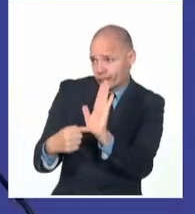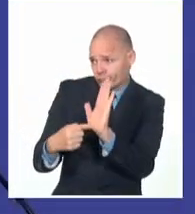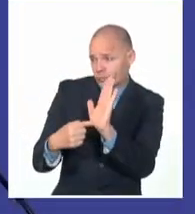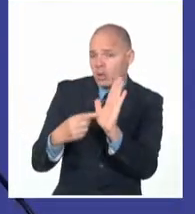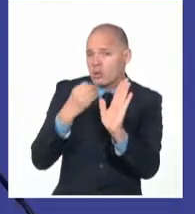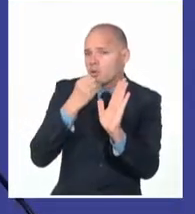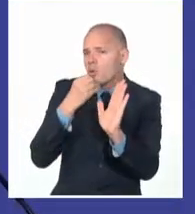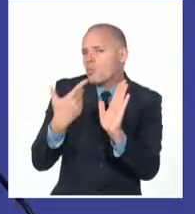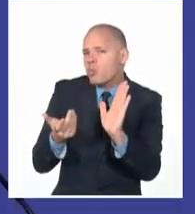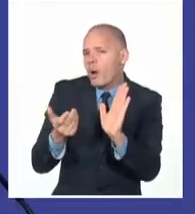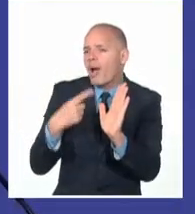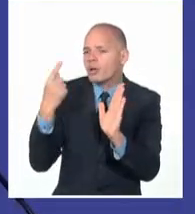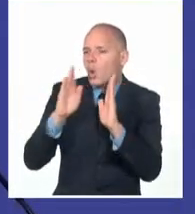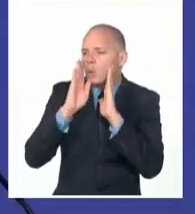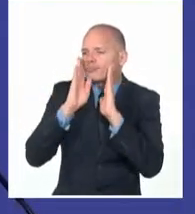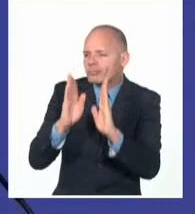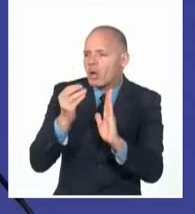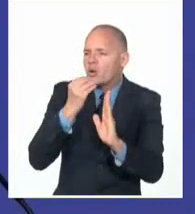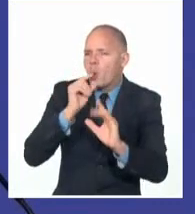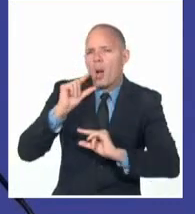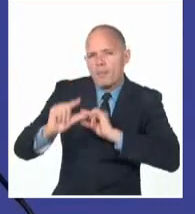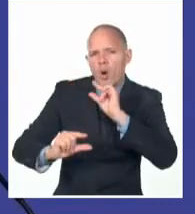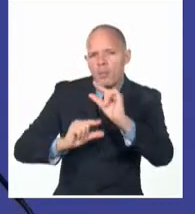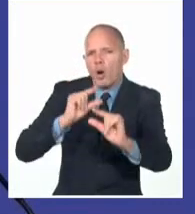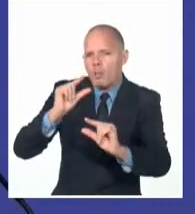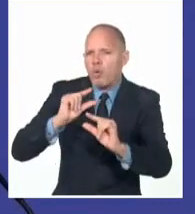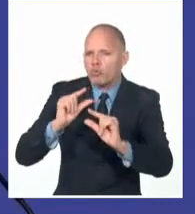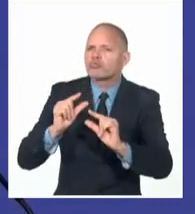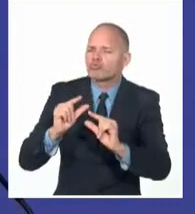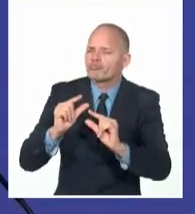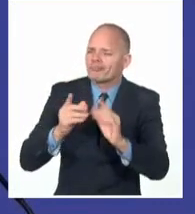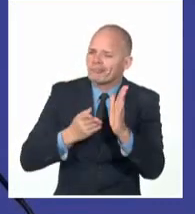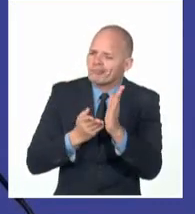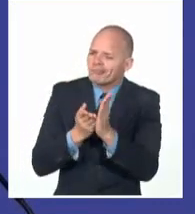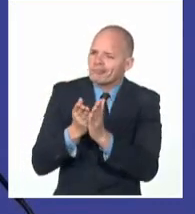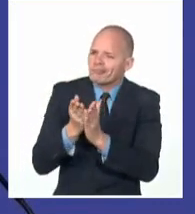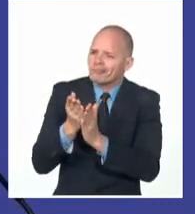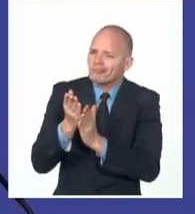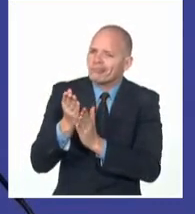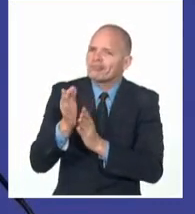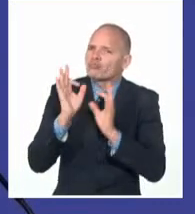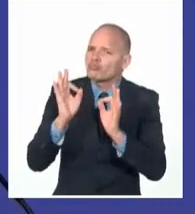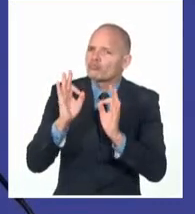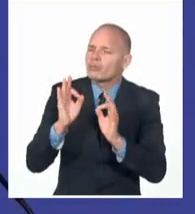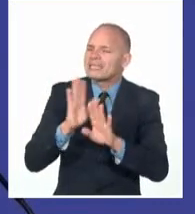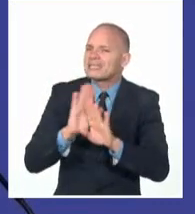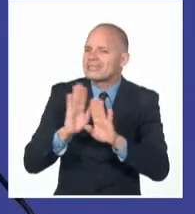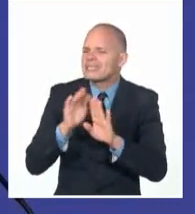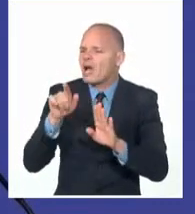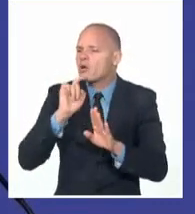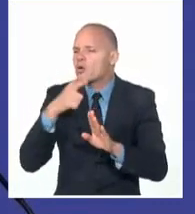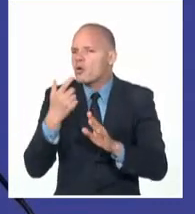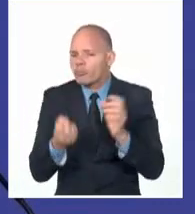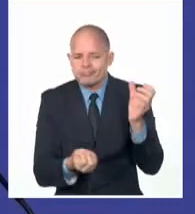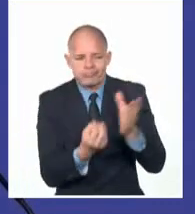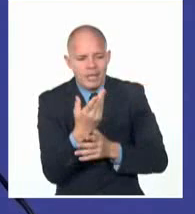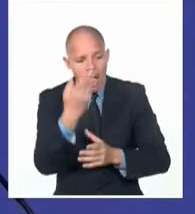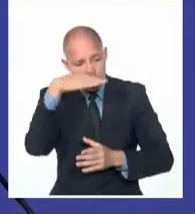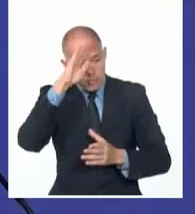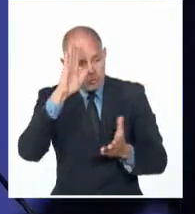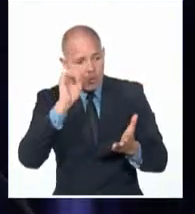en el que se pudiera avanzar con mayor celeridad para la creación de un parque industrial con